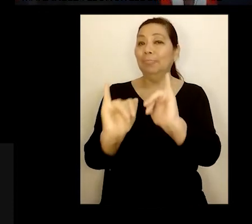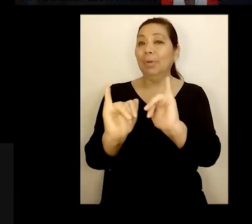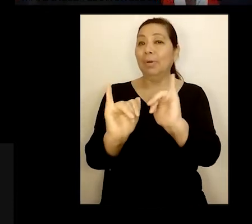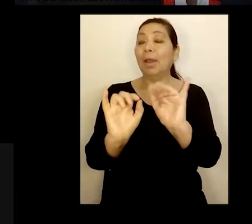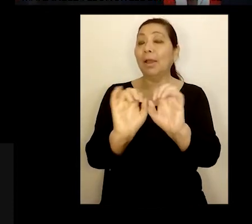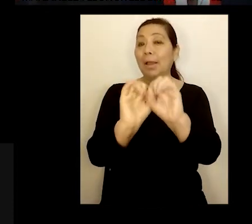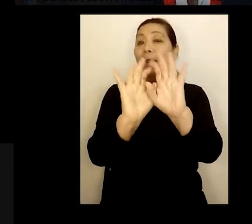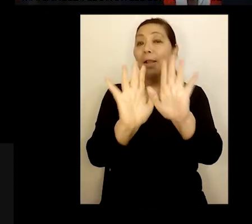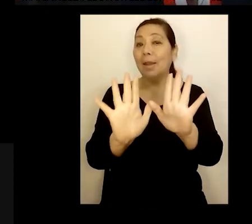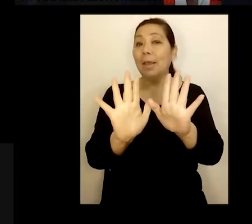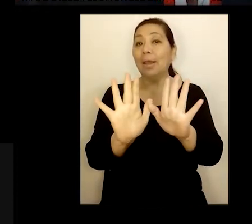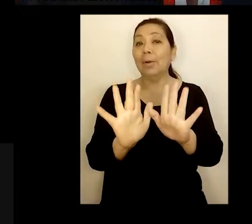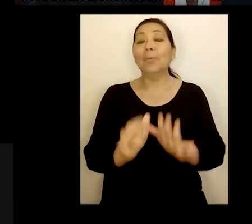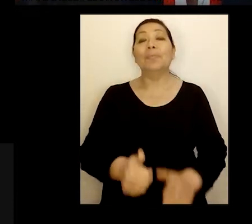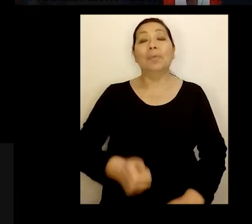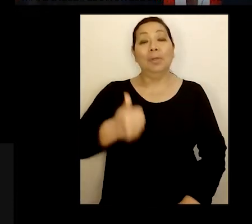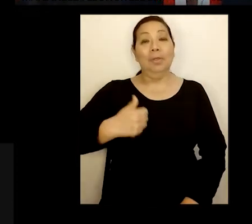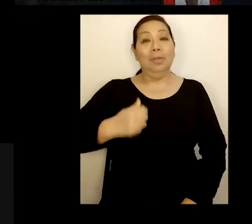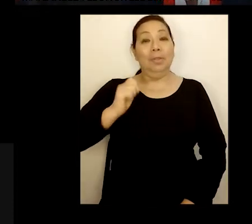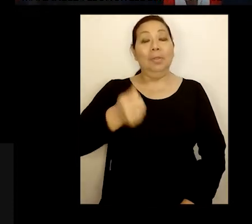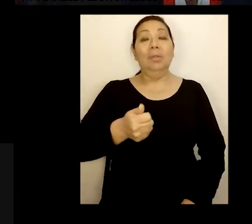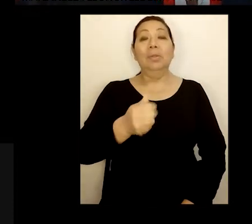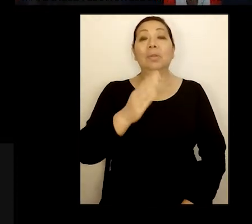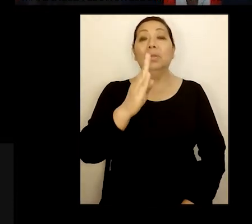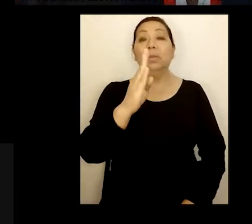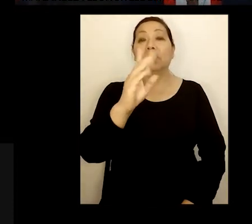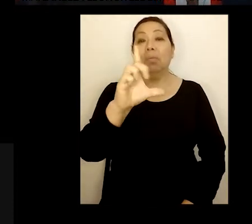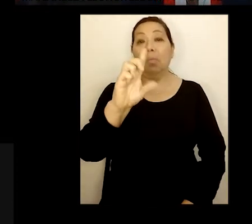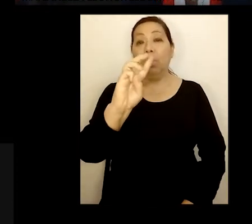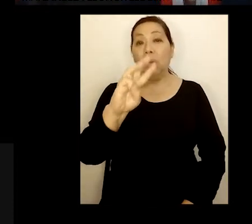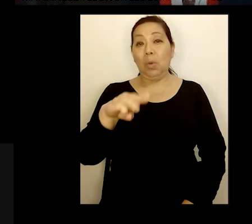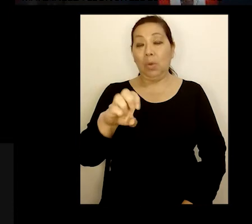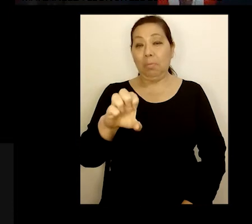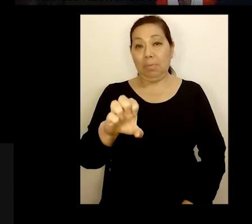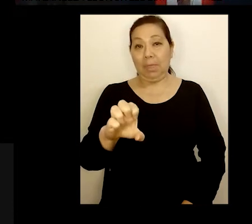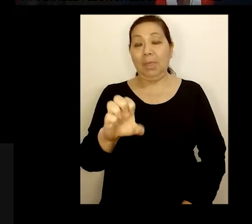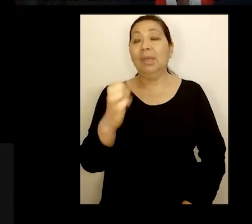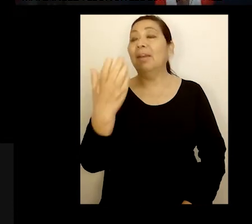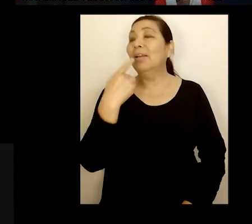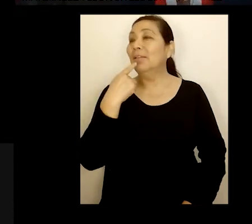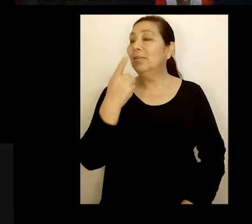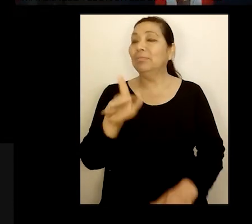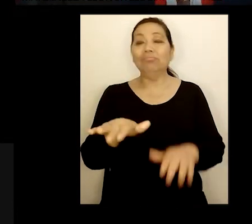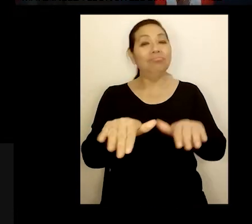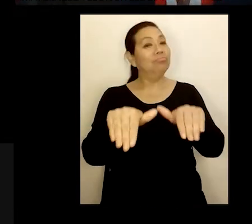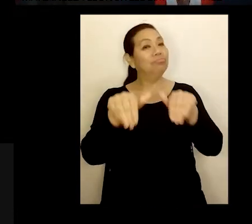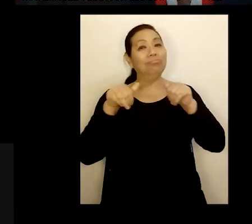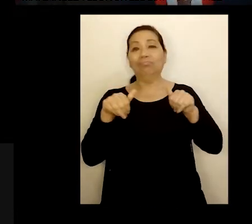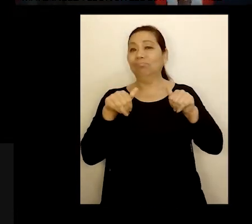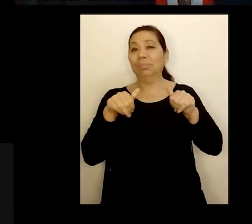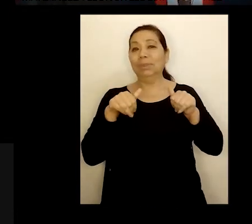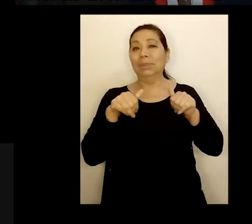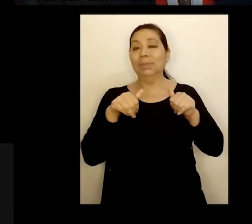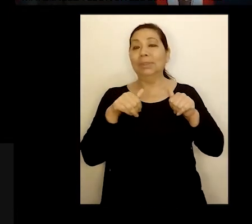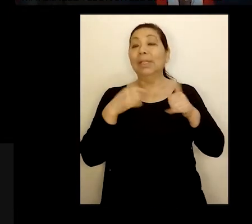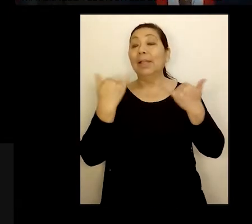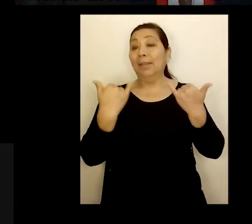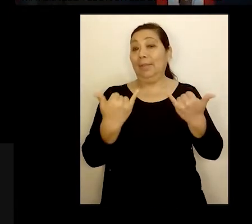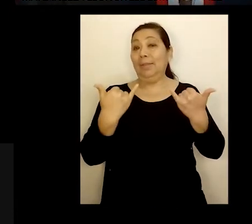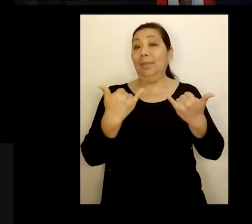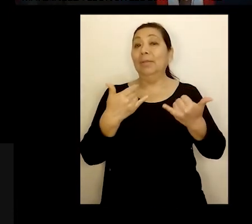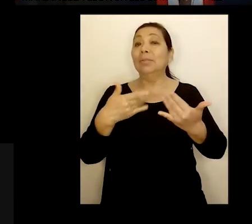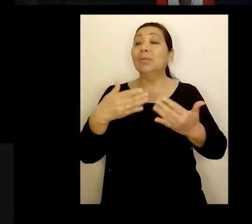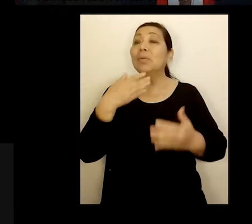constancia que el magistrado Ernesto Blume Fortini se está abstenido de